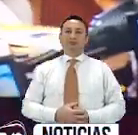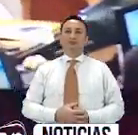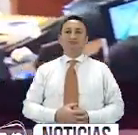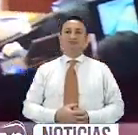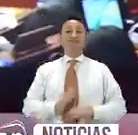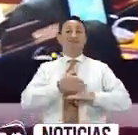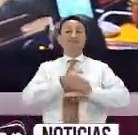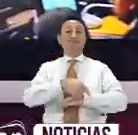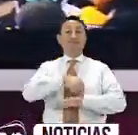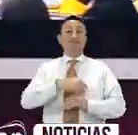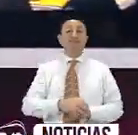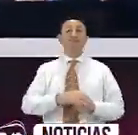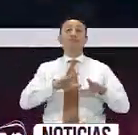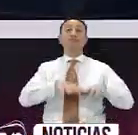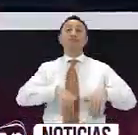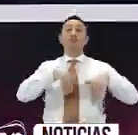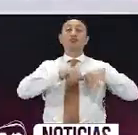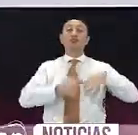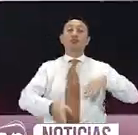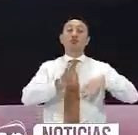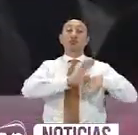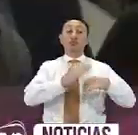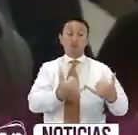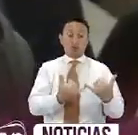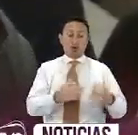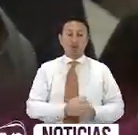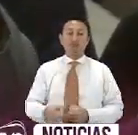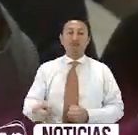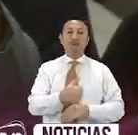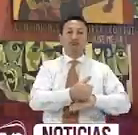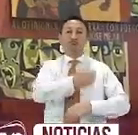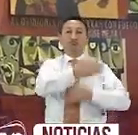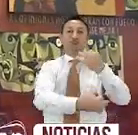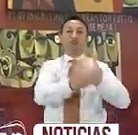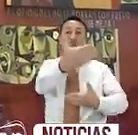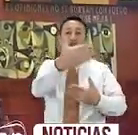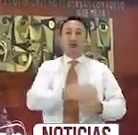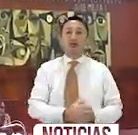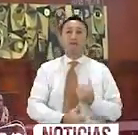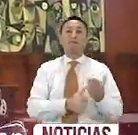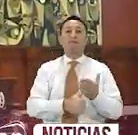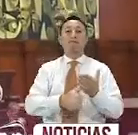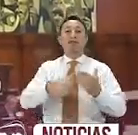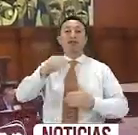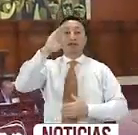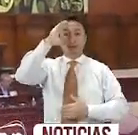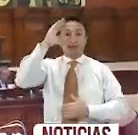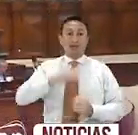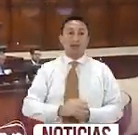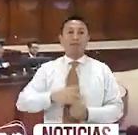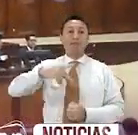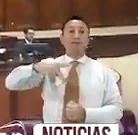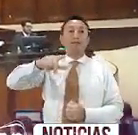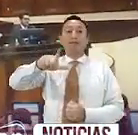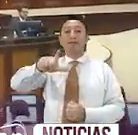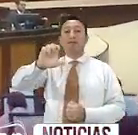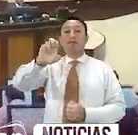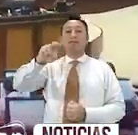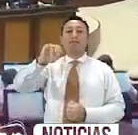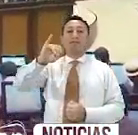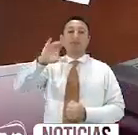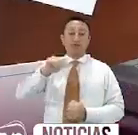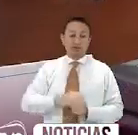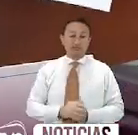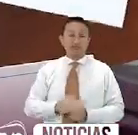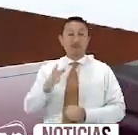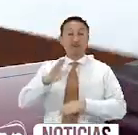Más adelante, el Pleno de la Asamblea Nacional resolvió llamar a juicio político a la ministra del Interior, Mónica Palencia. El tema de la irrupción